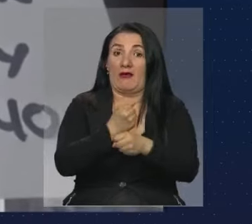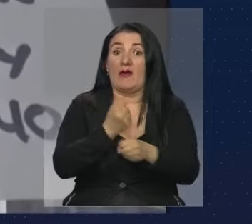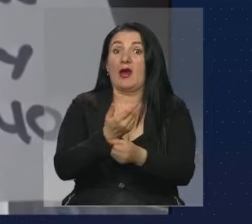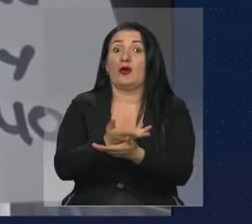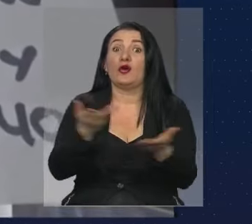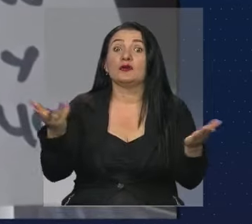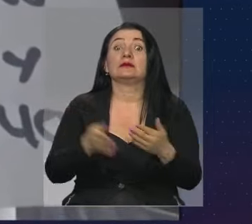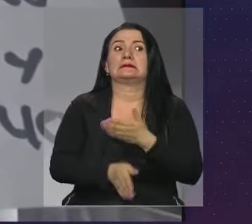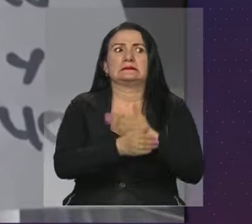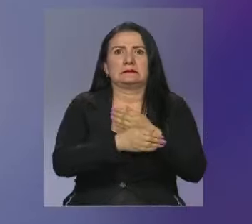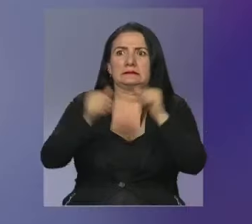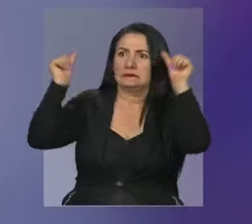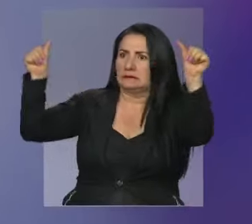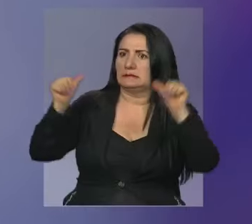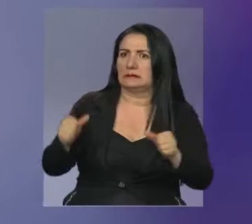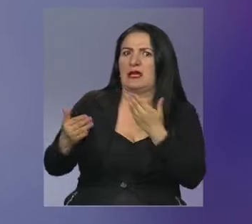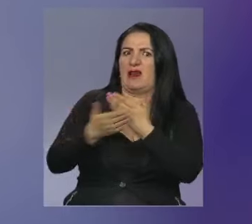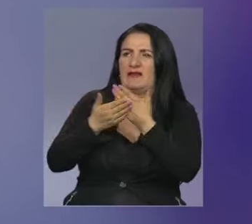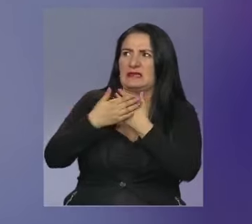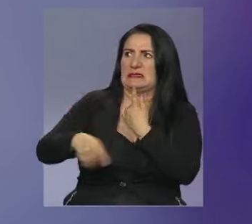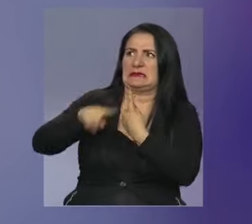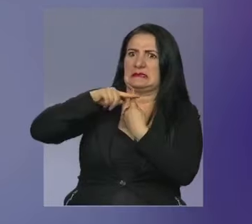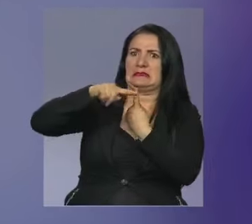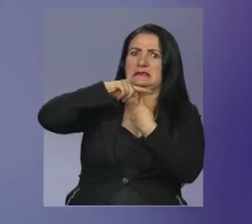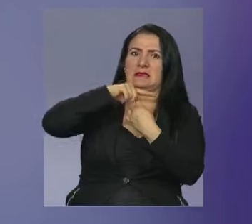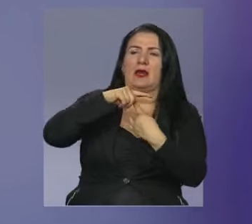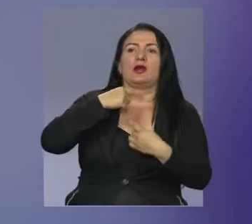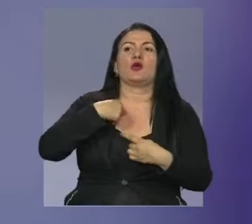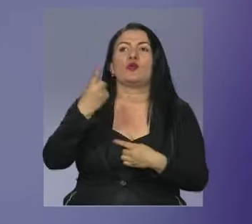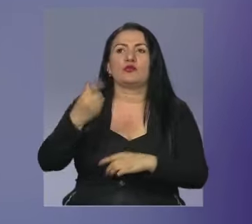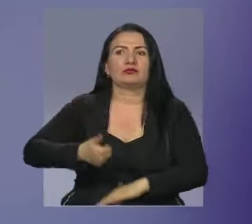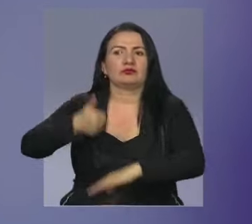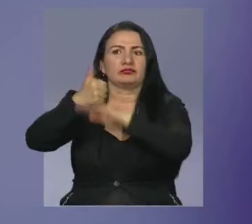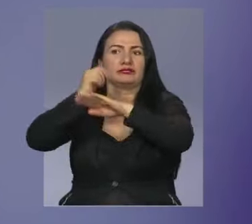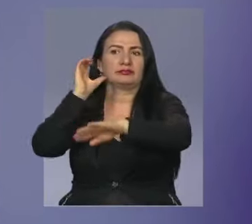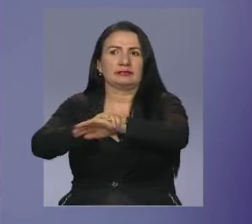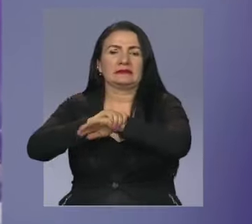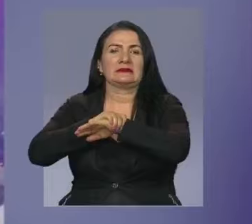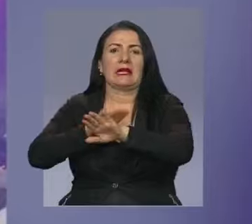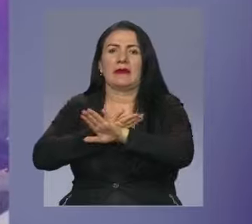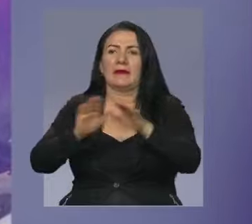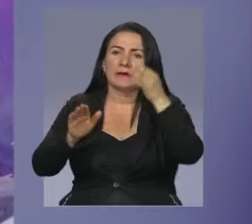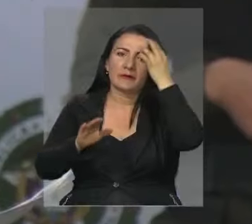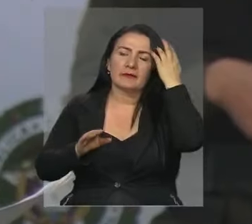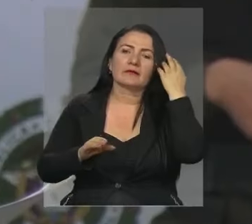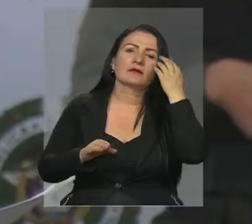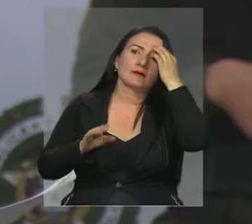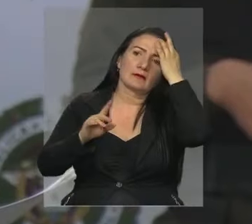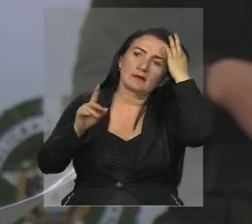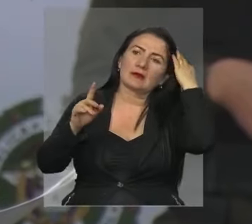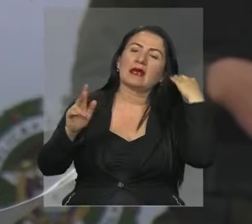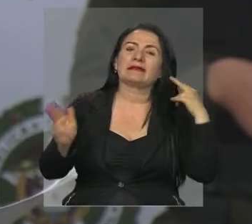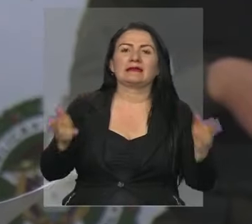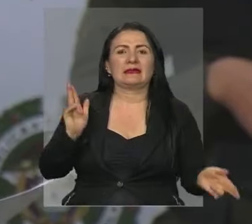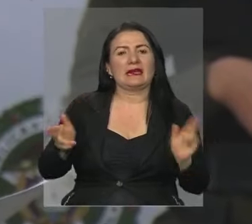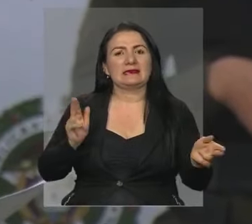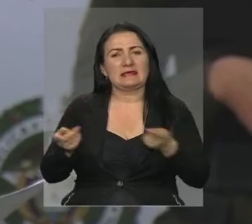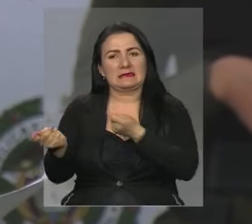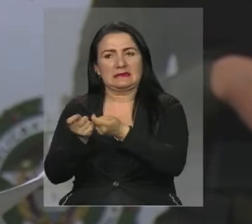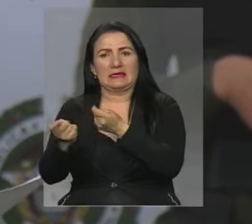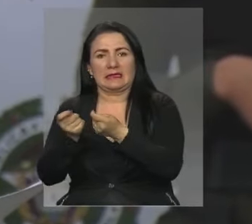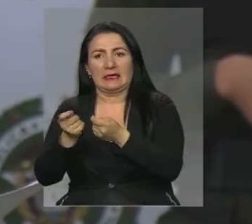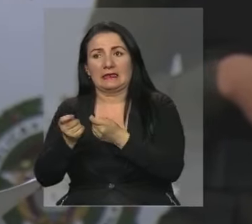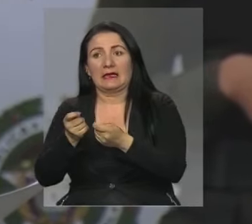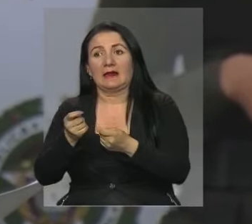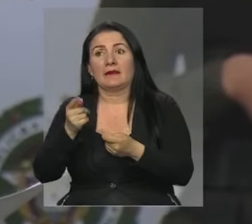comerciantes, siguen apareciendo. En las últimas horas, uno de sus cabecillas fue capturado. Muy cerca de San Antonio, Texas, de Aderbisegundo